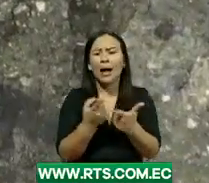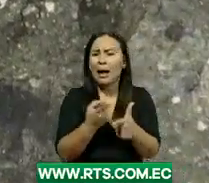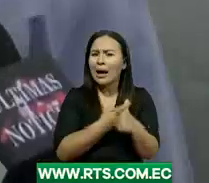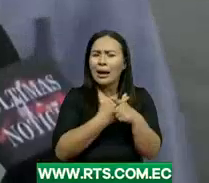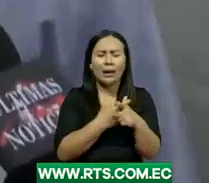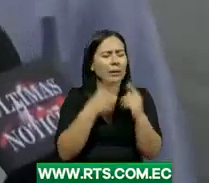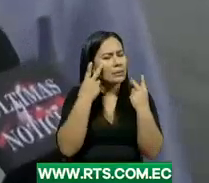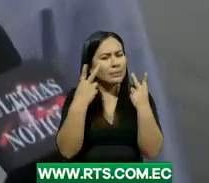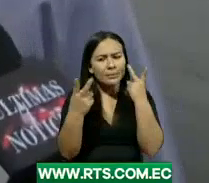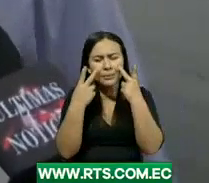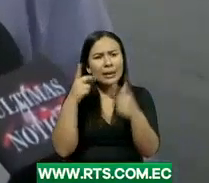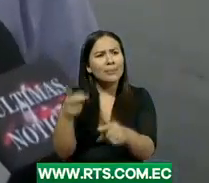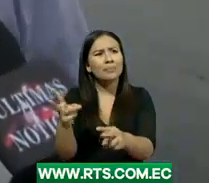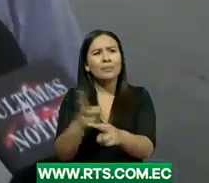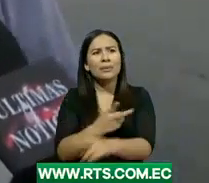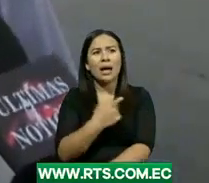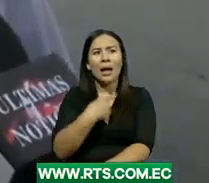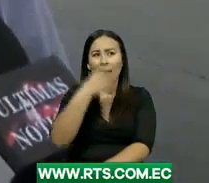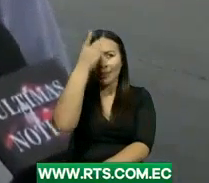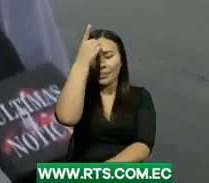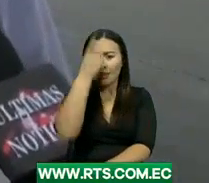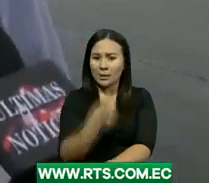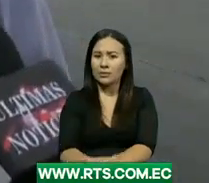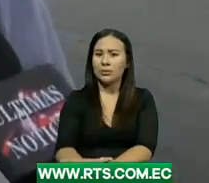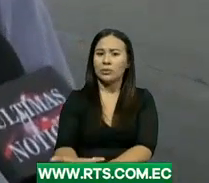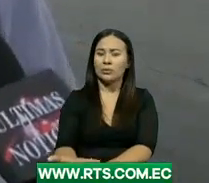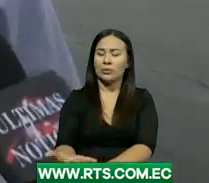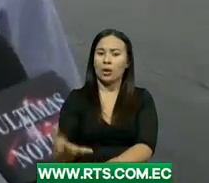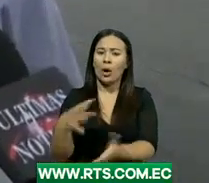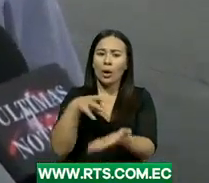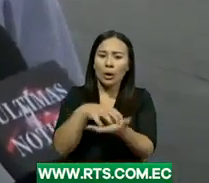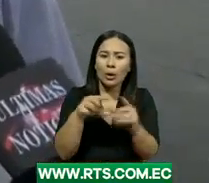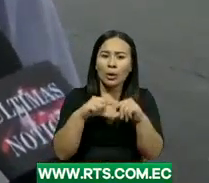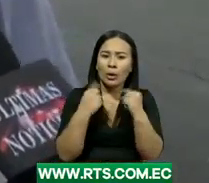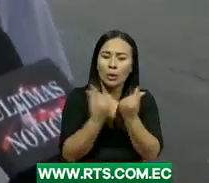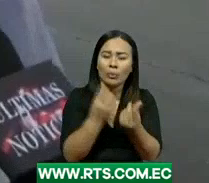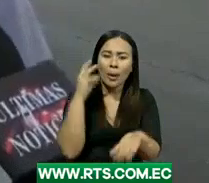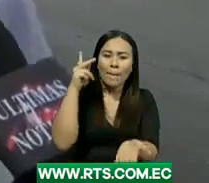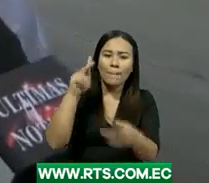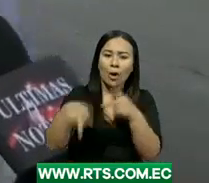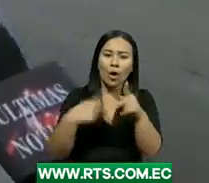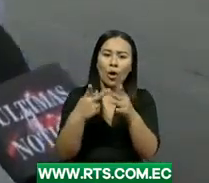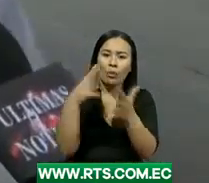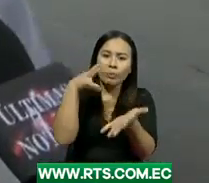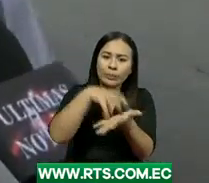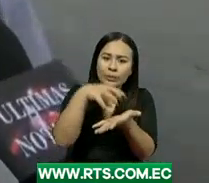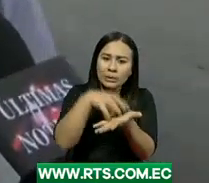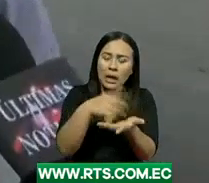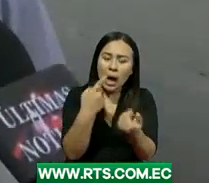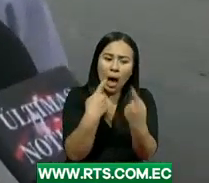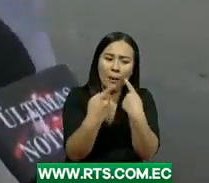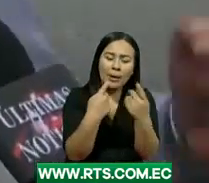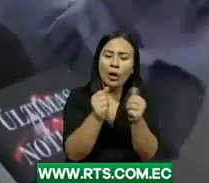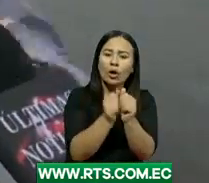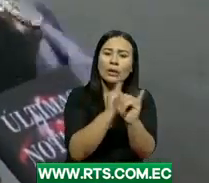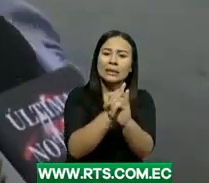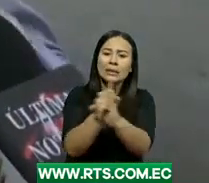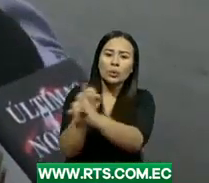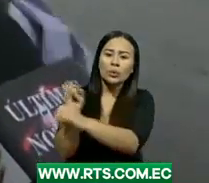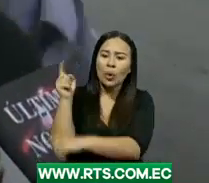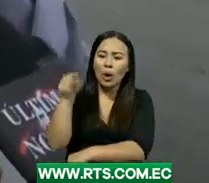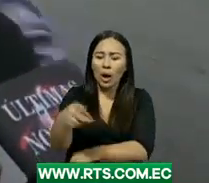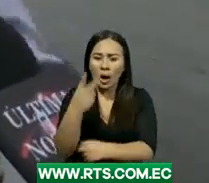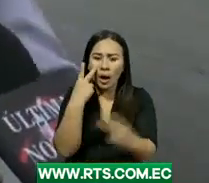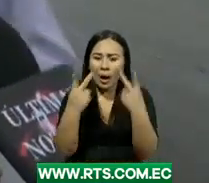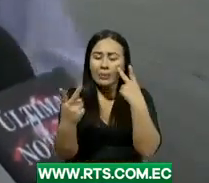para este menester y tomar una decisión. El COE provincial, que es el que debe articular con todas las instituciones que le corresponde